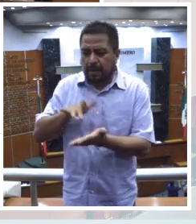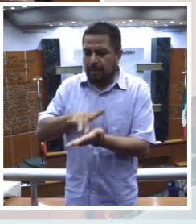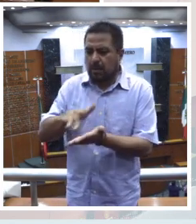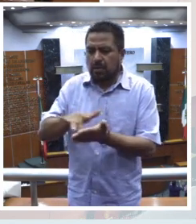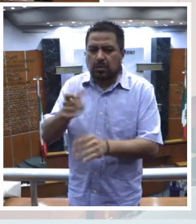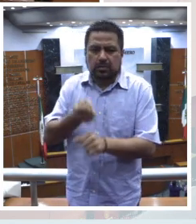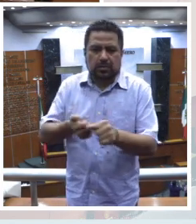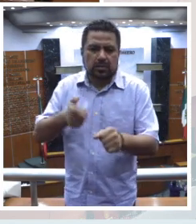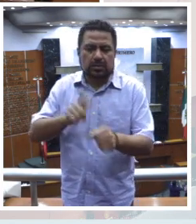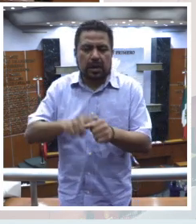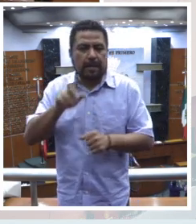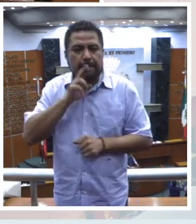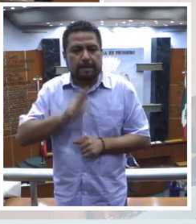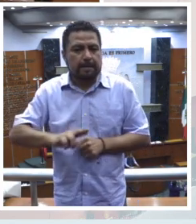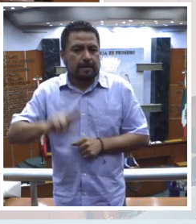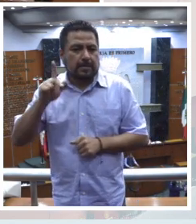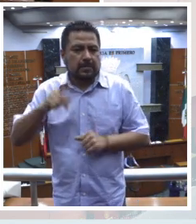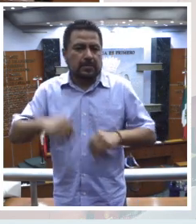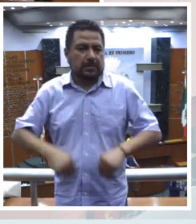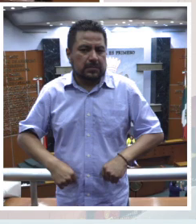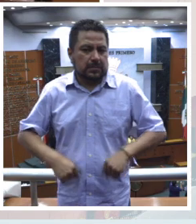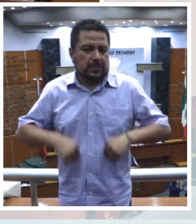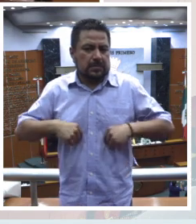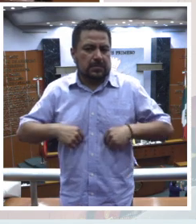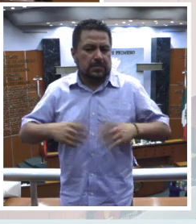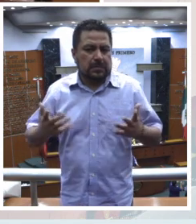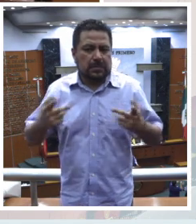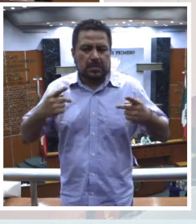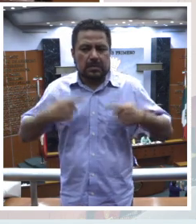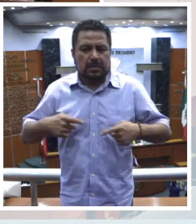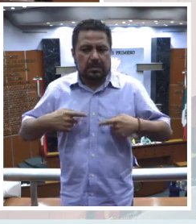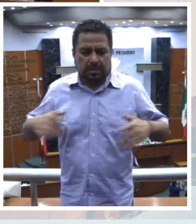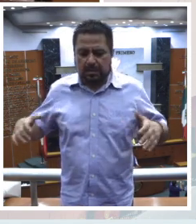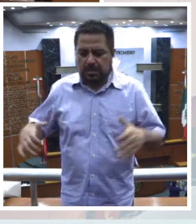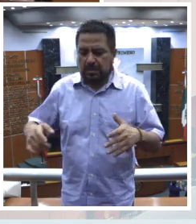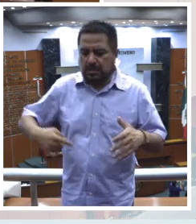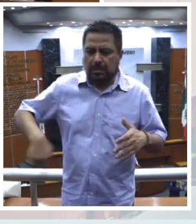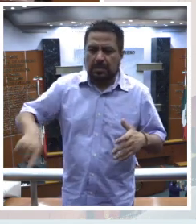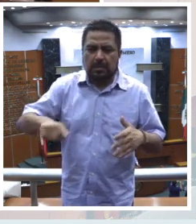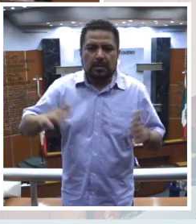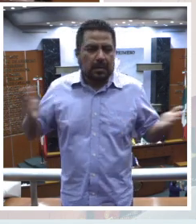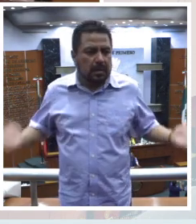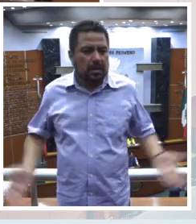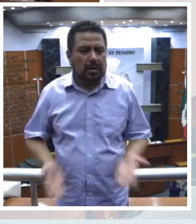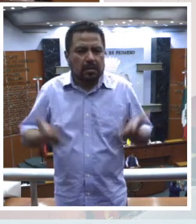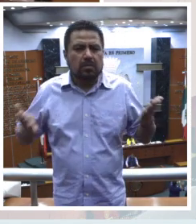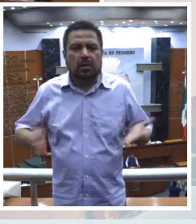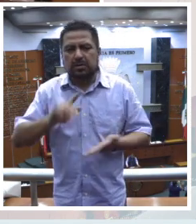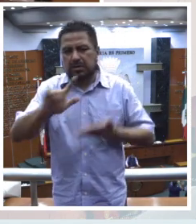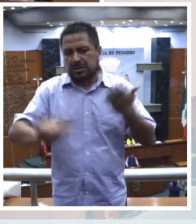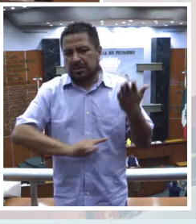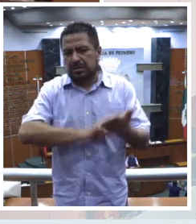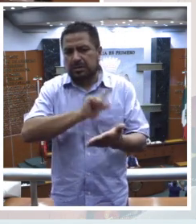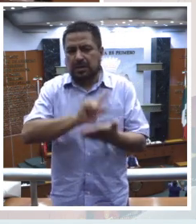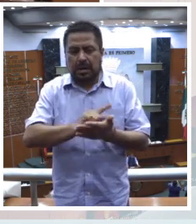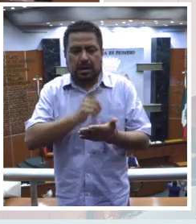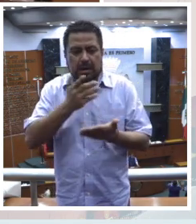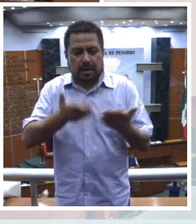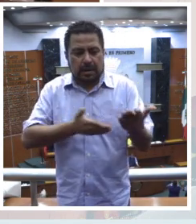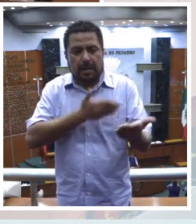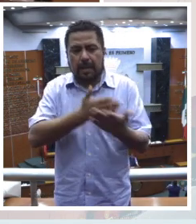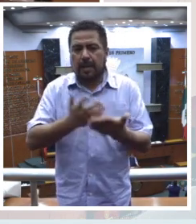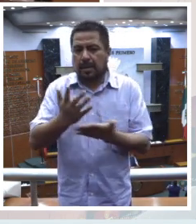sociales y mejorar las condiciones de la población. Impulsamos una iniciativa